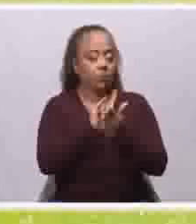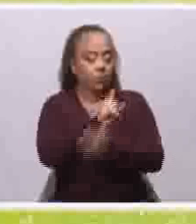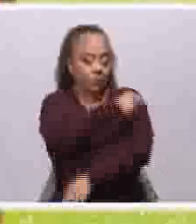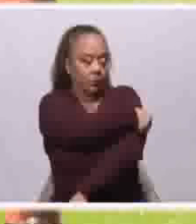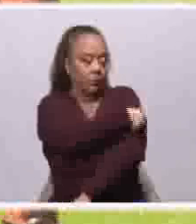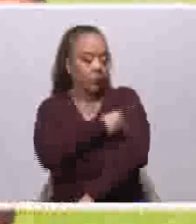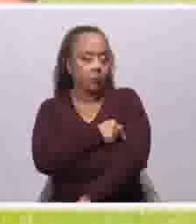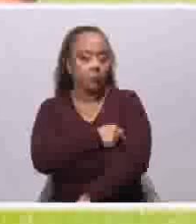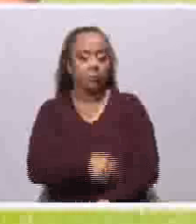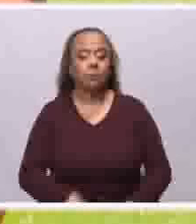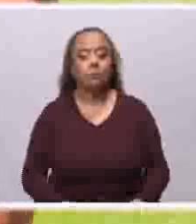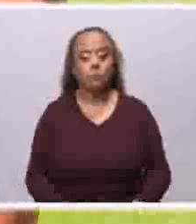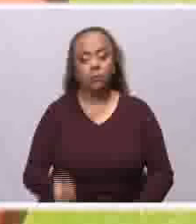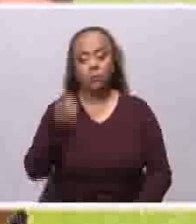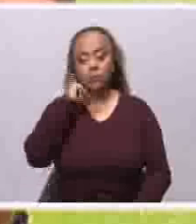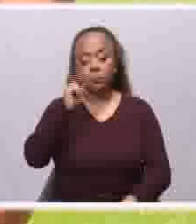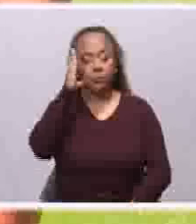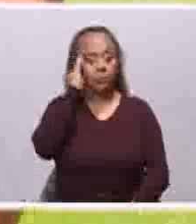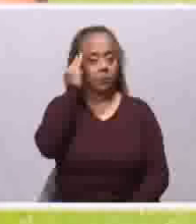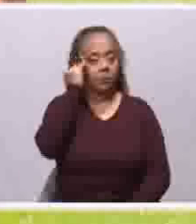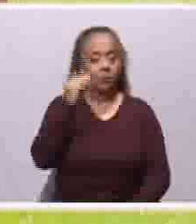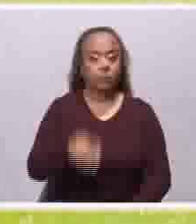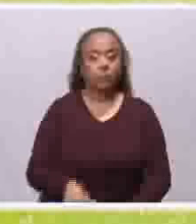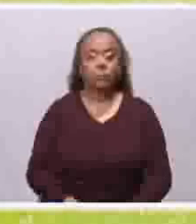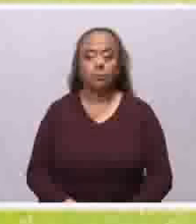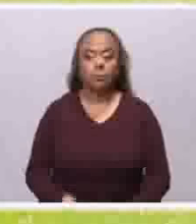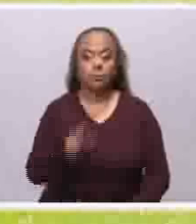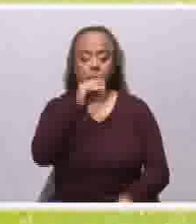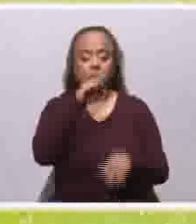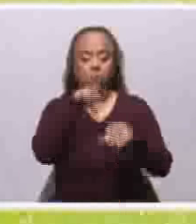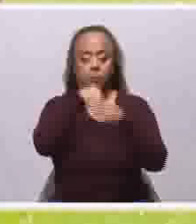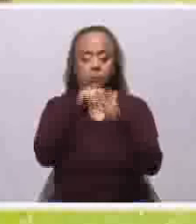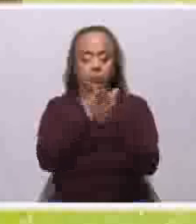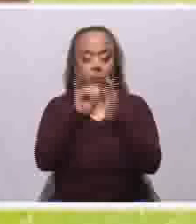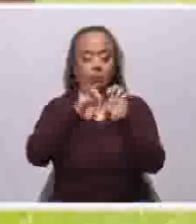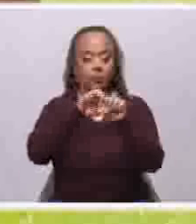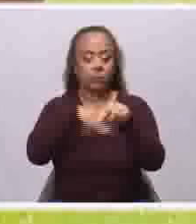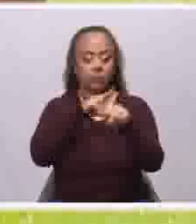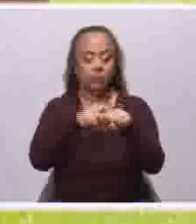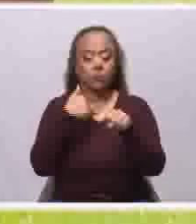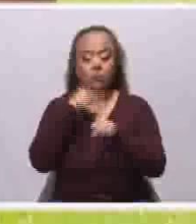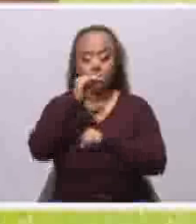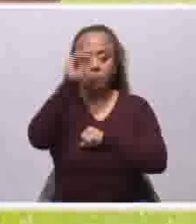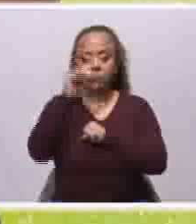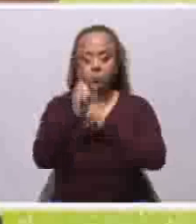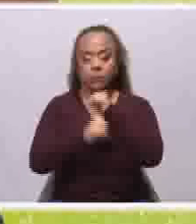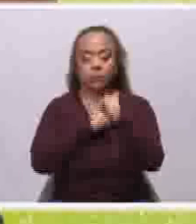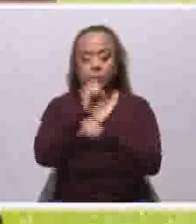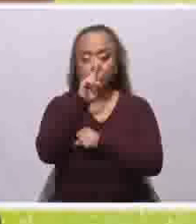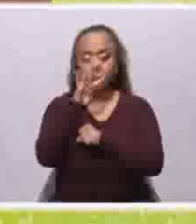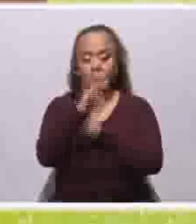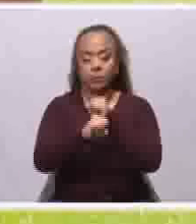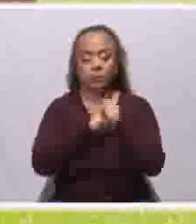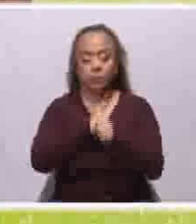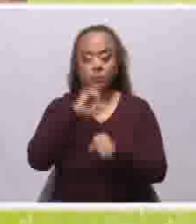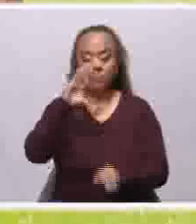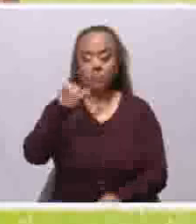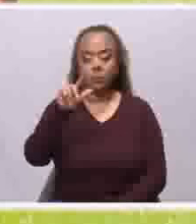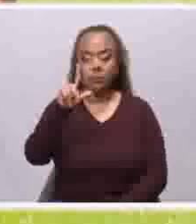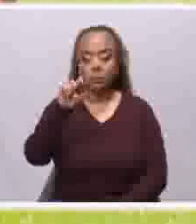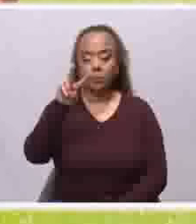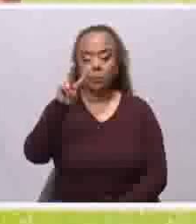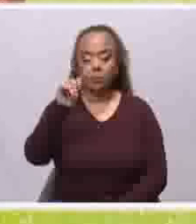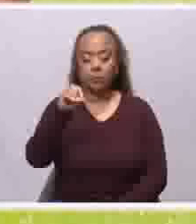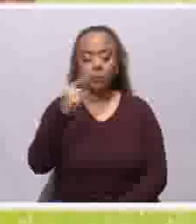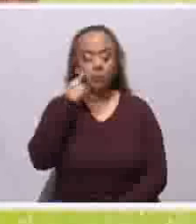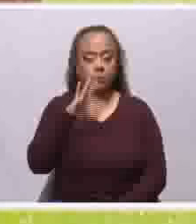Capitán por trayectoria y y dentro de una selección que ahora tiene un promedio Dead 24 años calvo es el que aparece como como